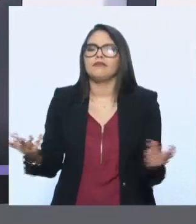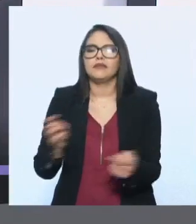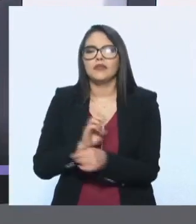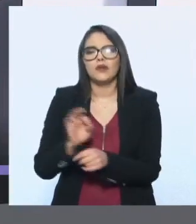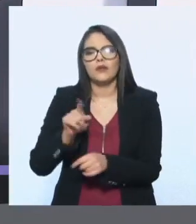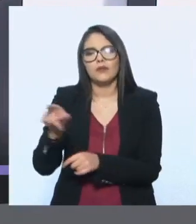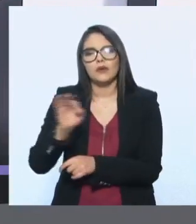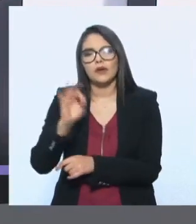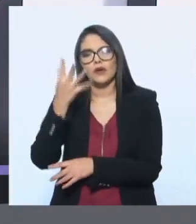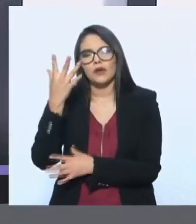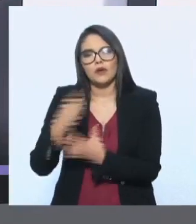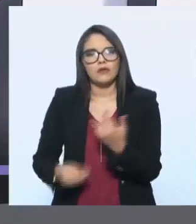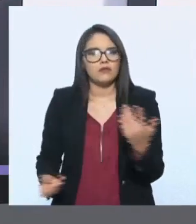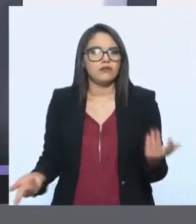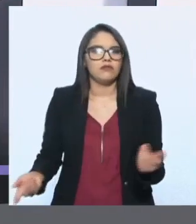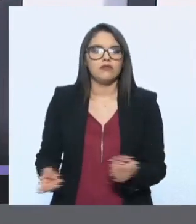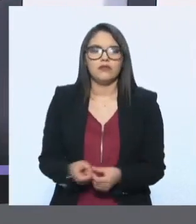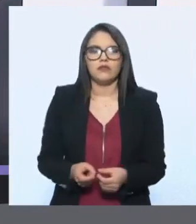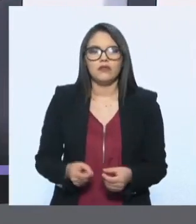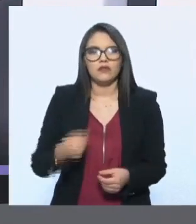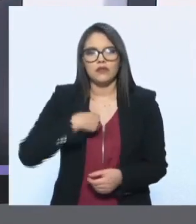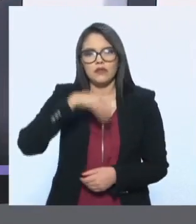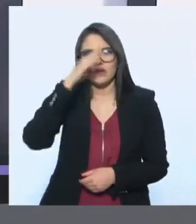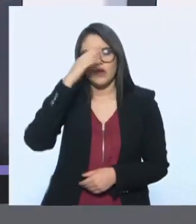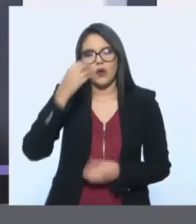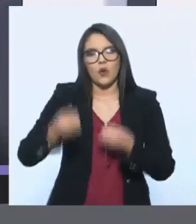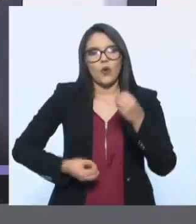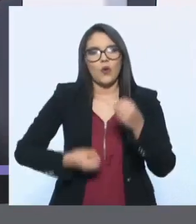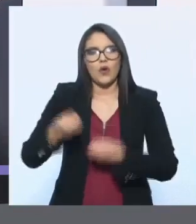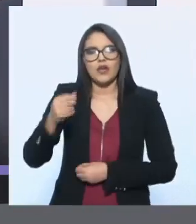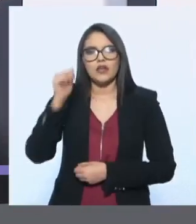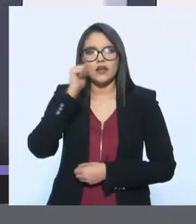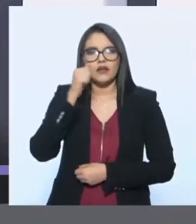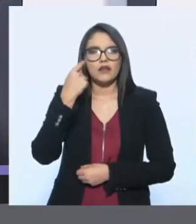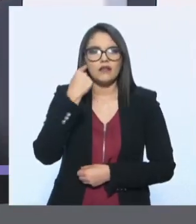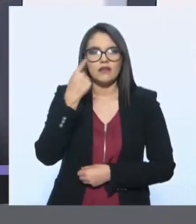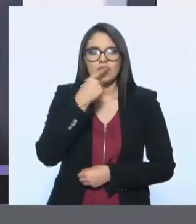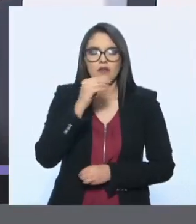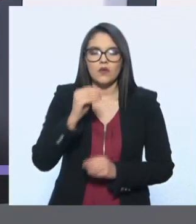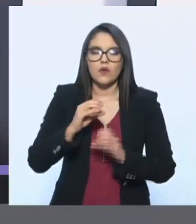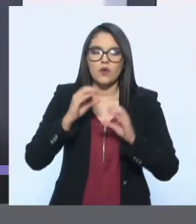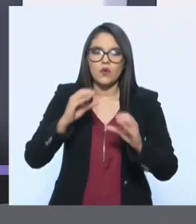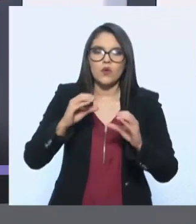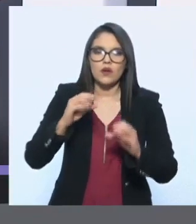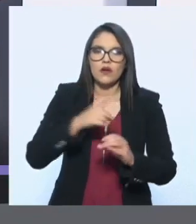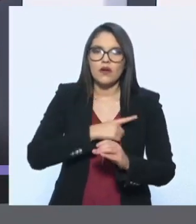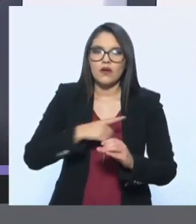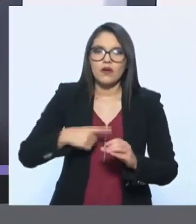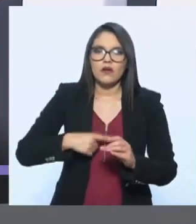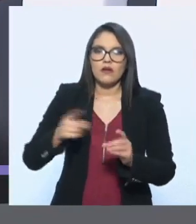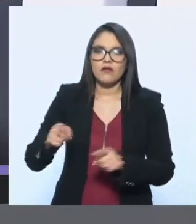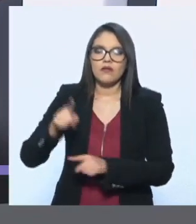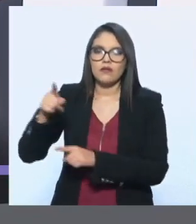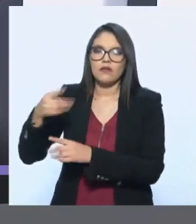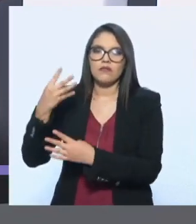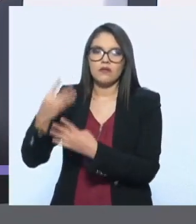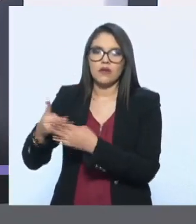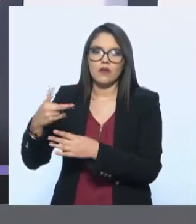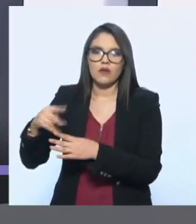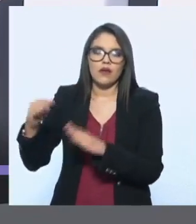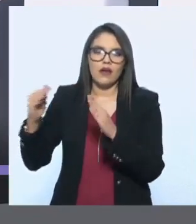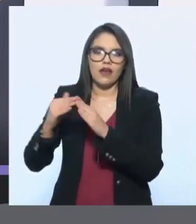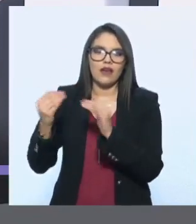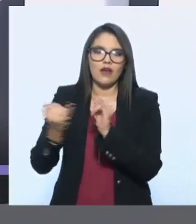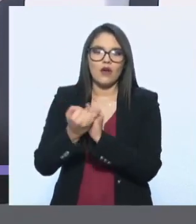la fuga. Yo creo que los jueces van a ser muy cuidadosos y buscar que se le dé prisión preventiva, así como en el caso de Rosario